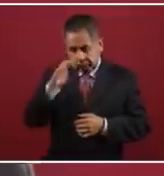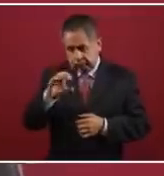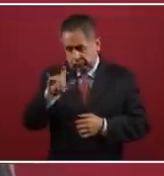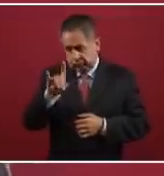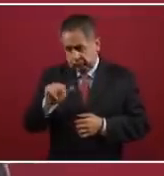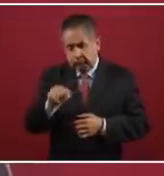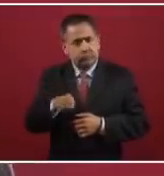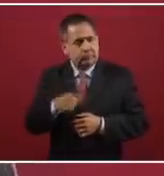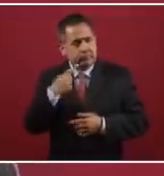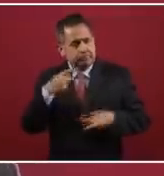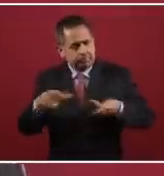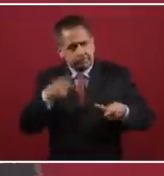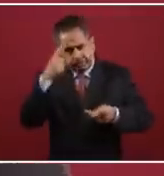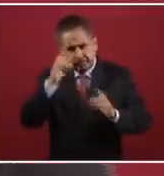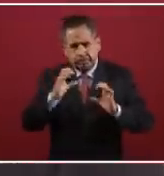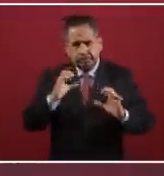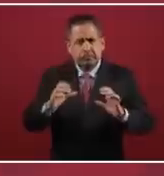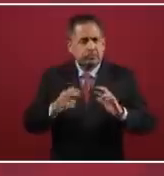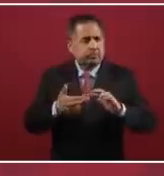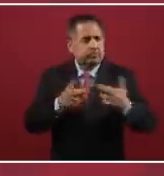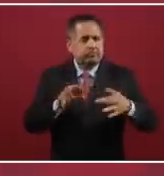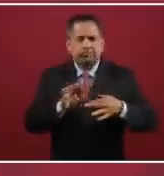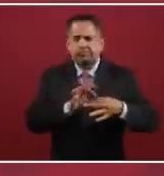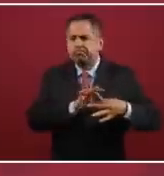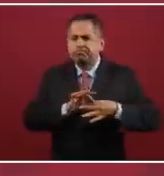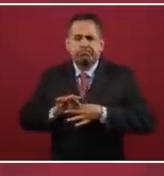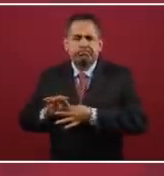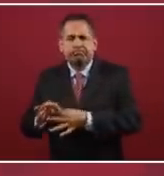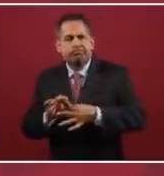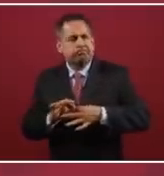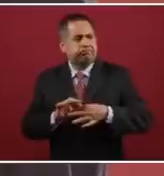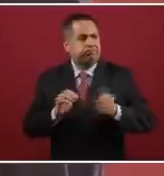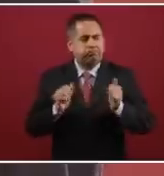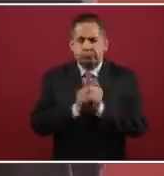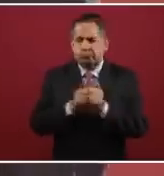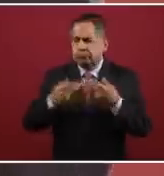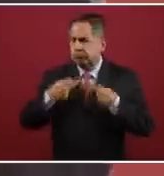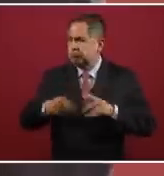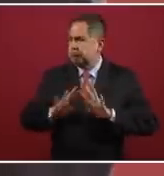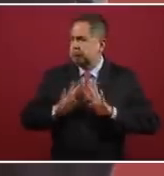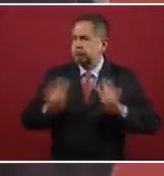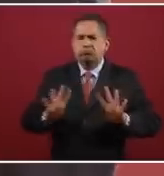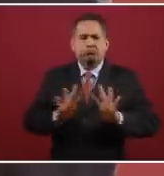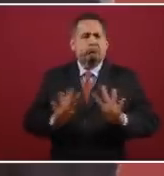que se hagan cordones con ciudadanos